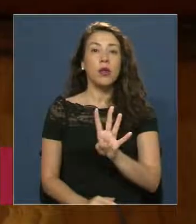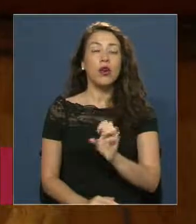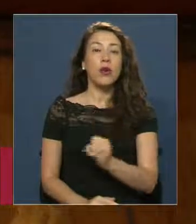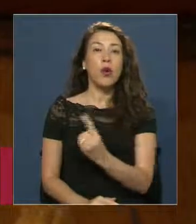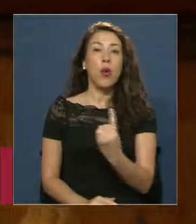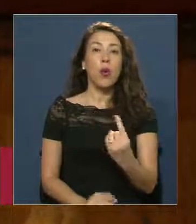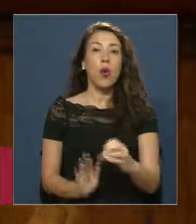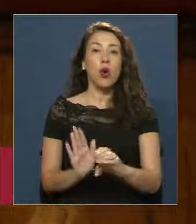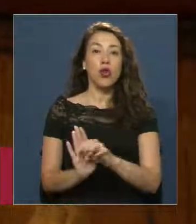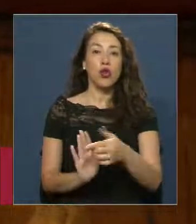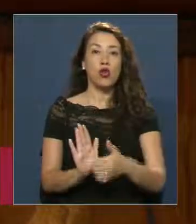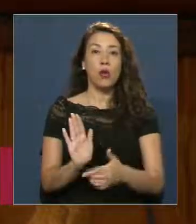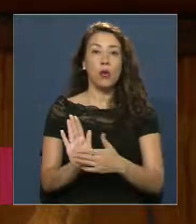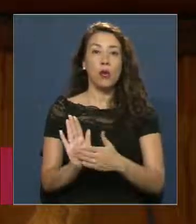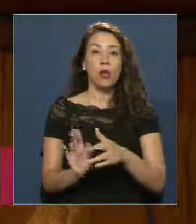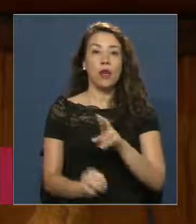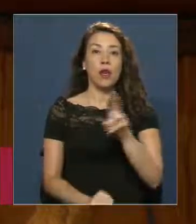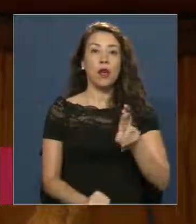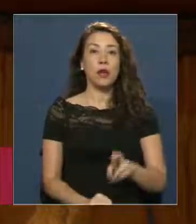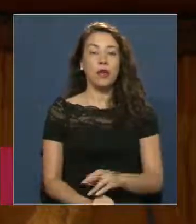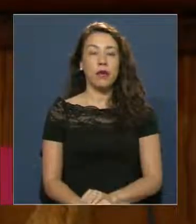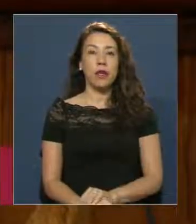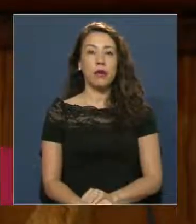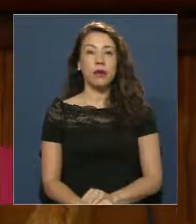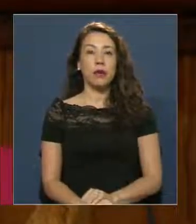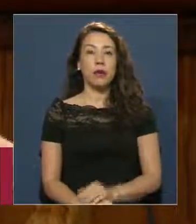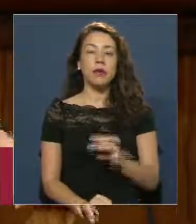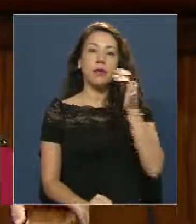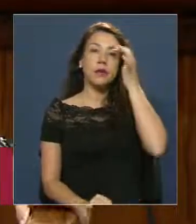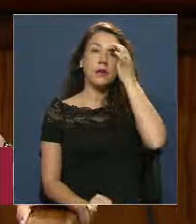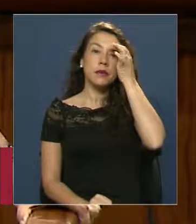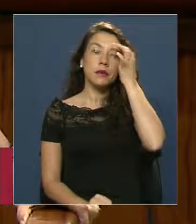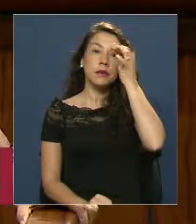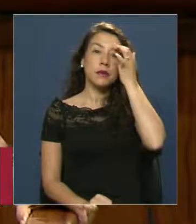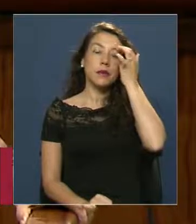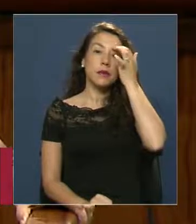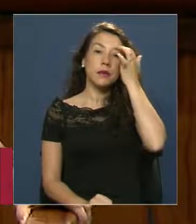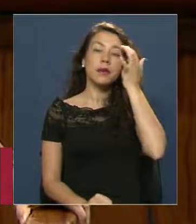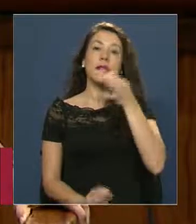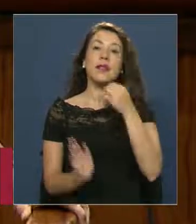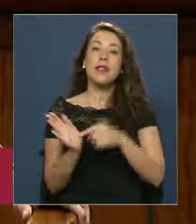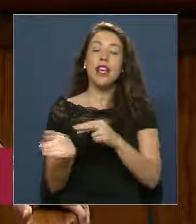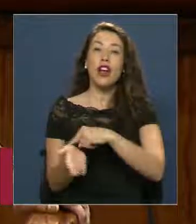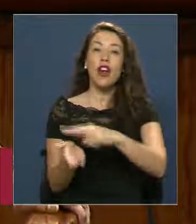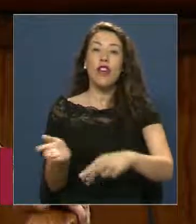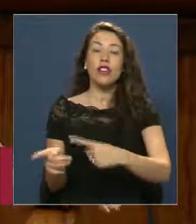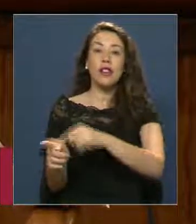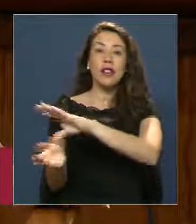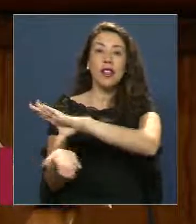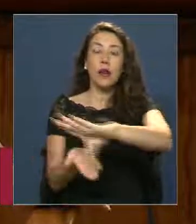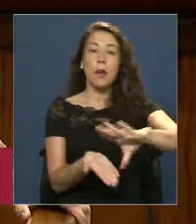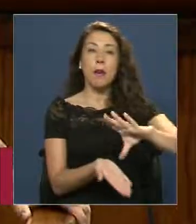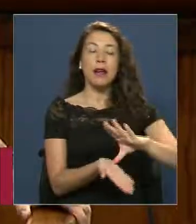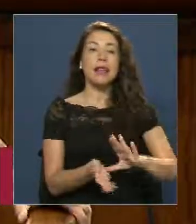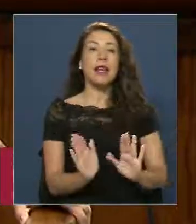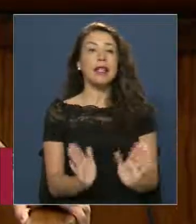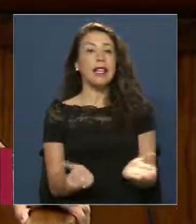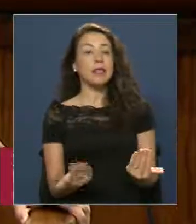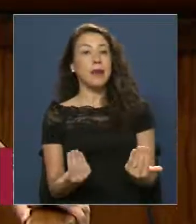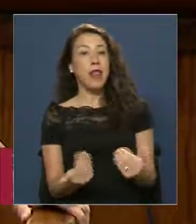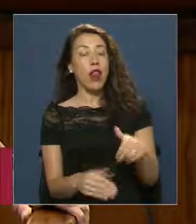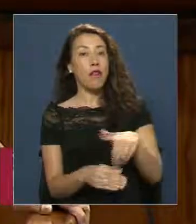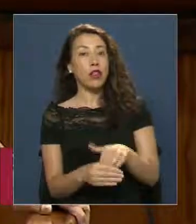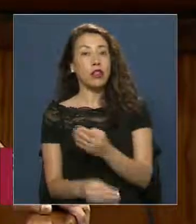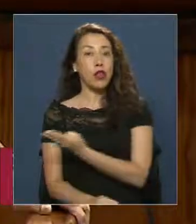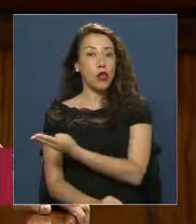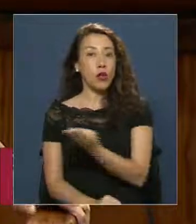número 1 de la Constitución Política de la República. Según lo señala el mensaje, la Convención Multilateral que se somete a esta